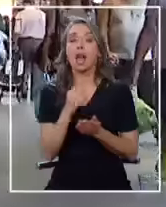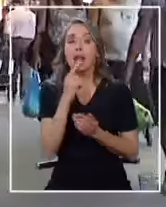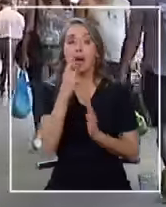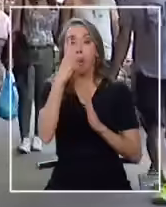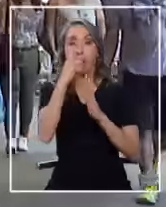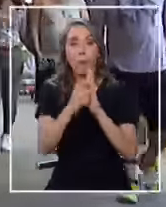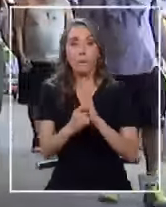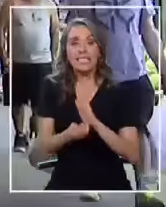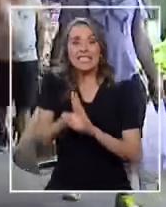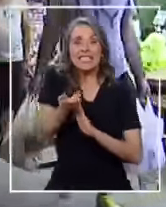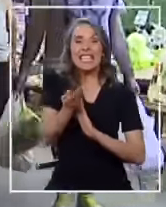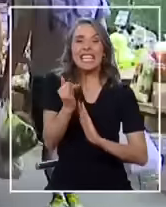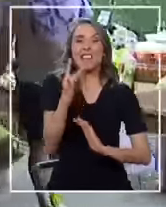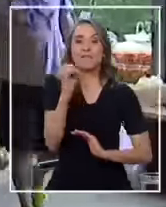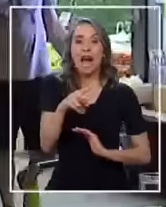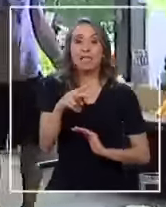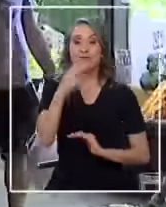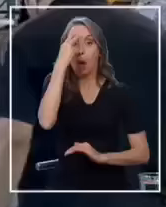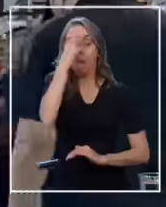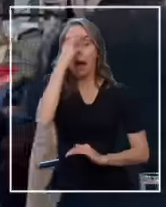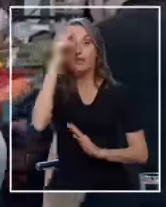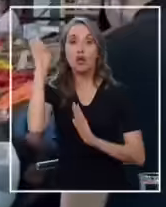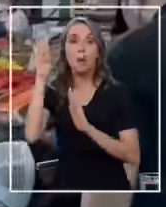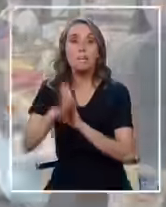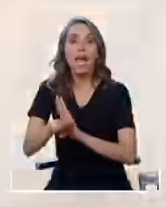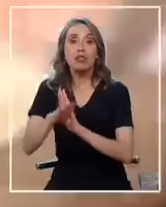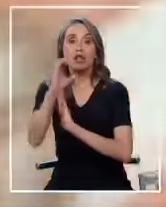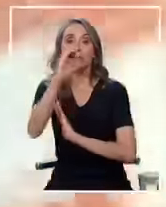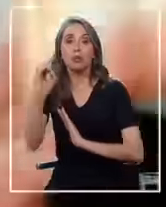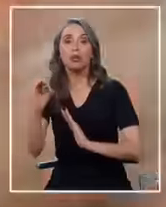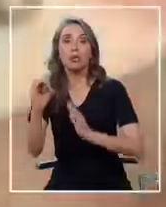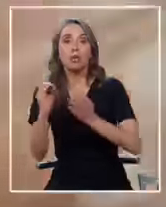inflación mensual de marzo es la más baja en 4 años durante